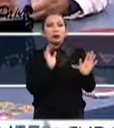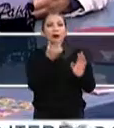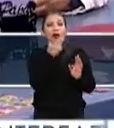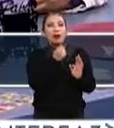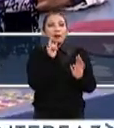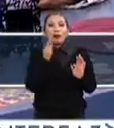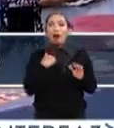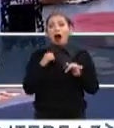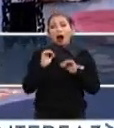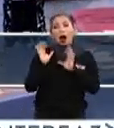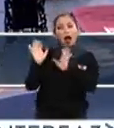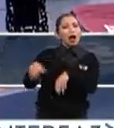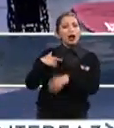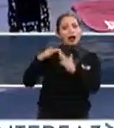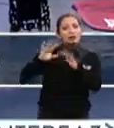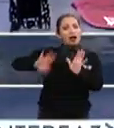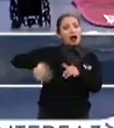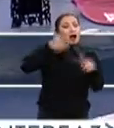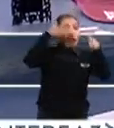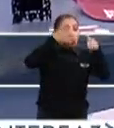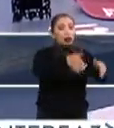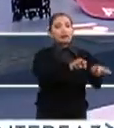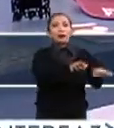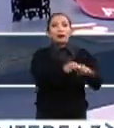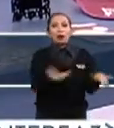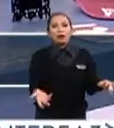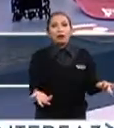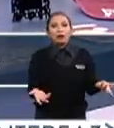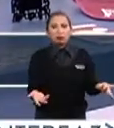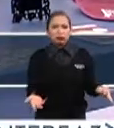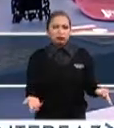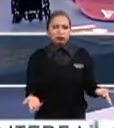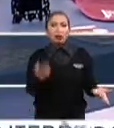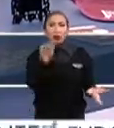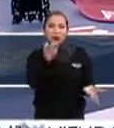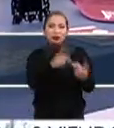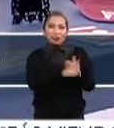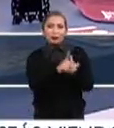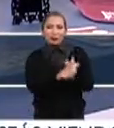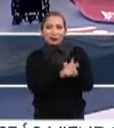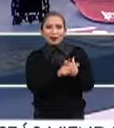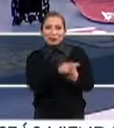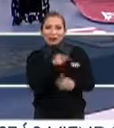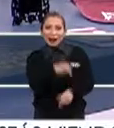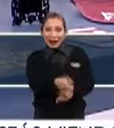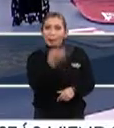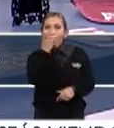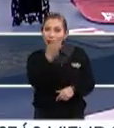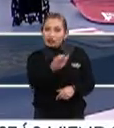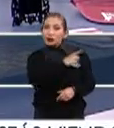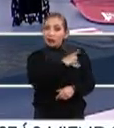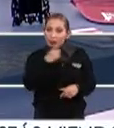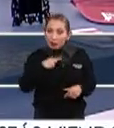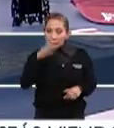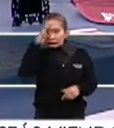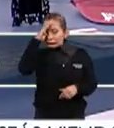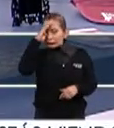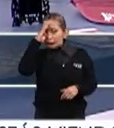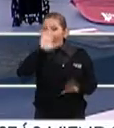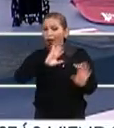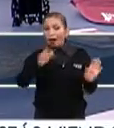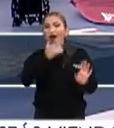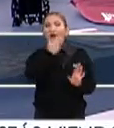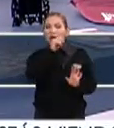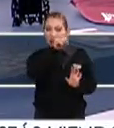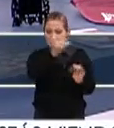nos desentendemos de todo lo que sucede en el hogar y no estamos presentes. De ahí la problemática, de ahí del por qué tenemos que reflexionar en torno a